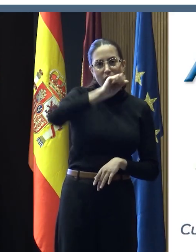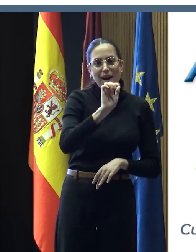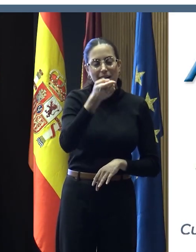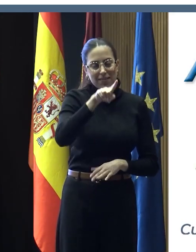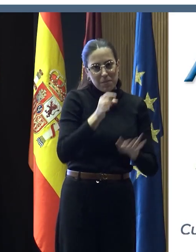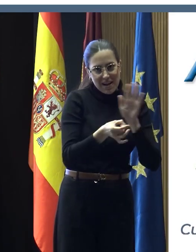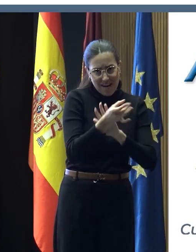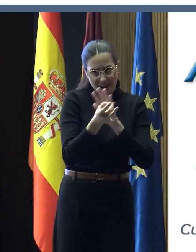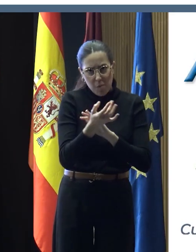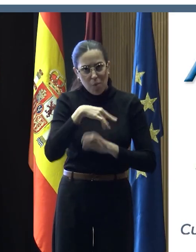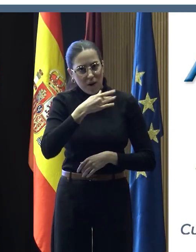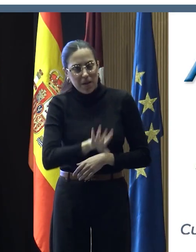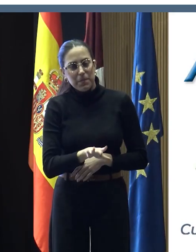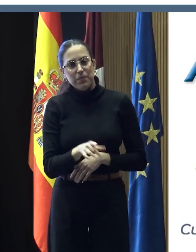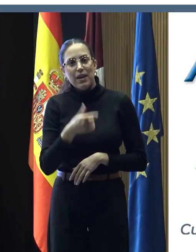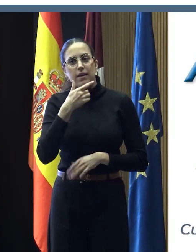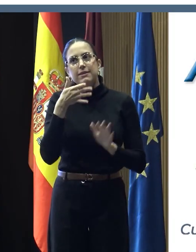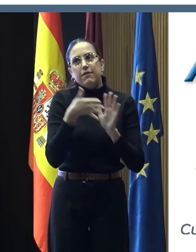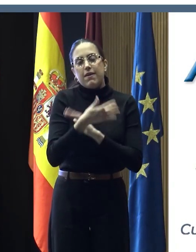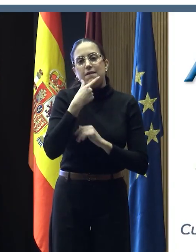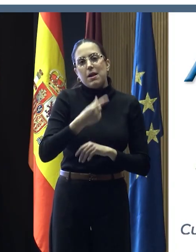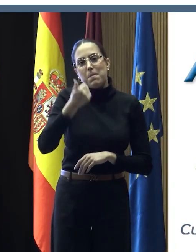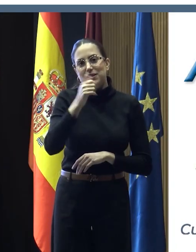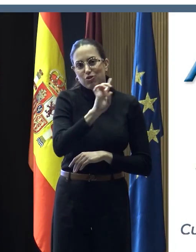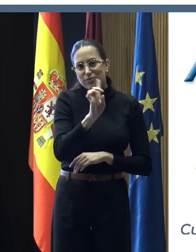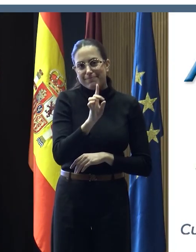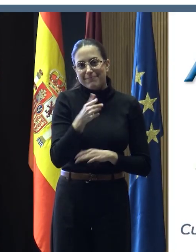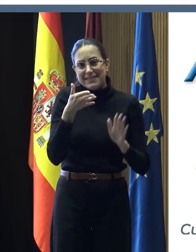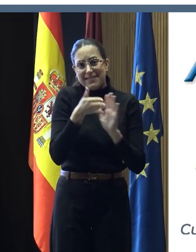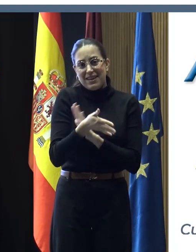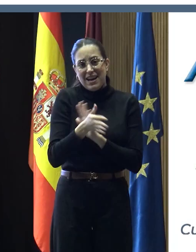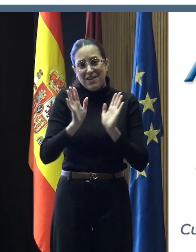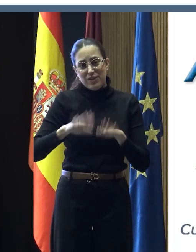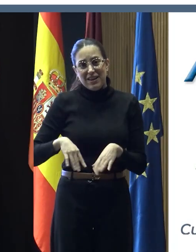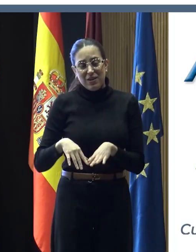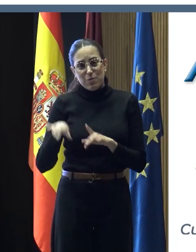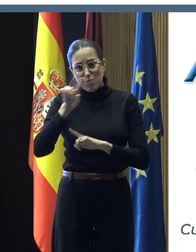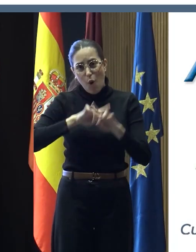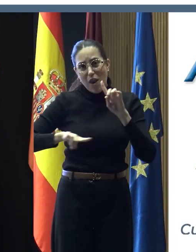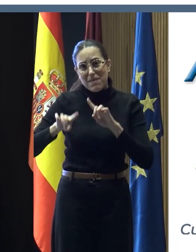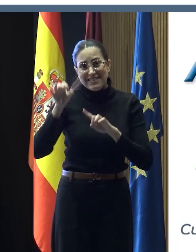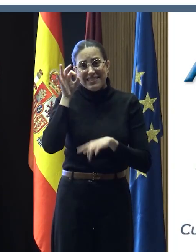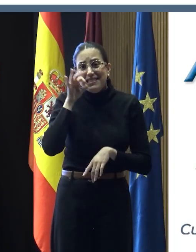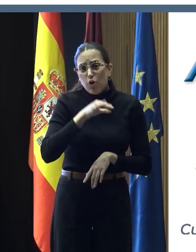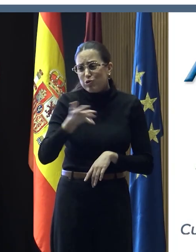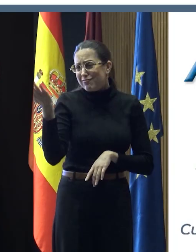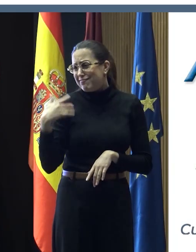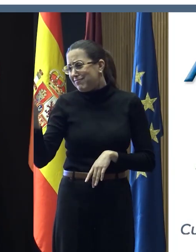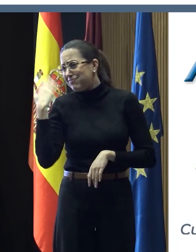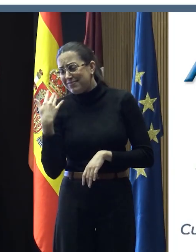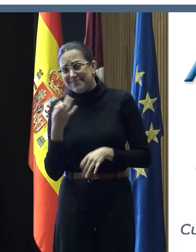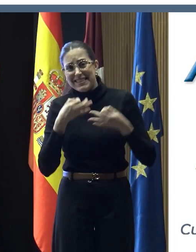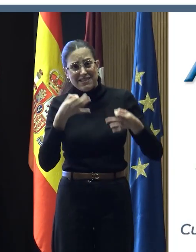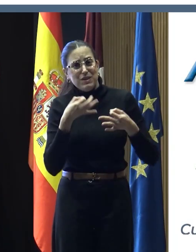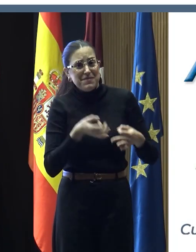fácil, es que, claro, podría haber sido muchísimo más fácil desde hace siglos, pero